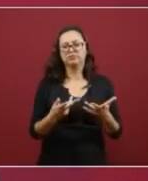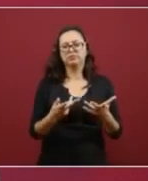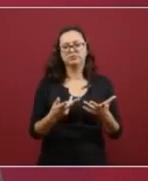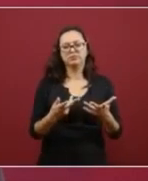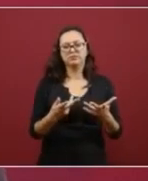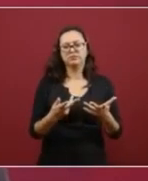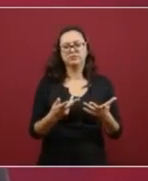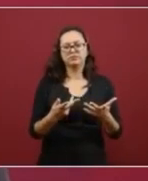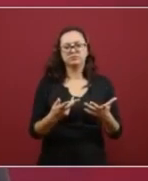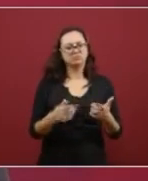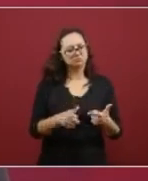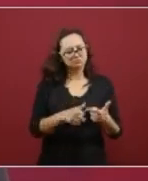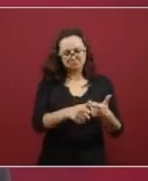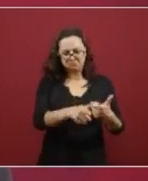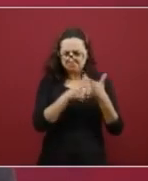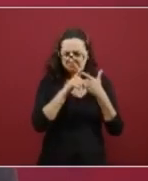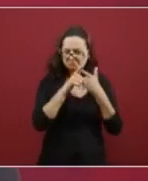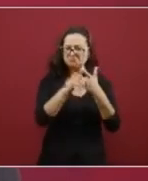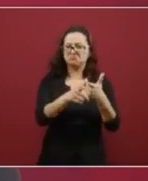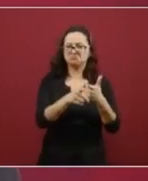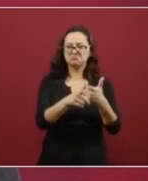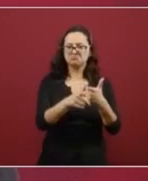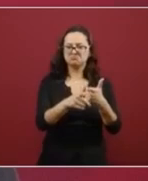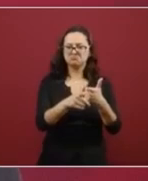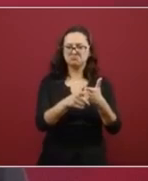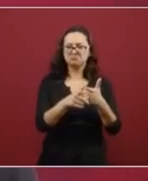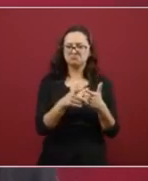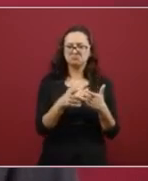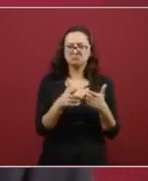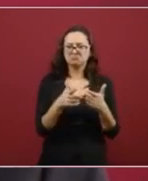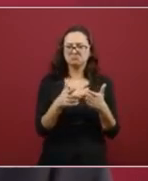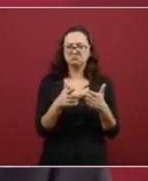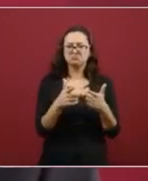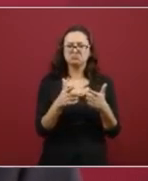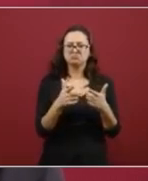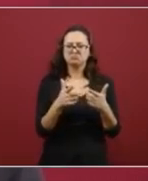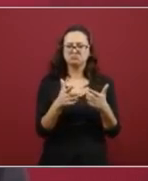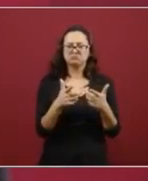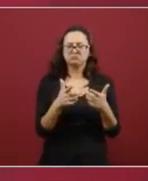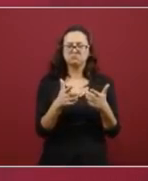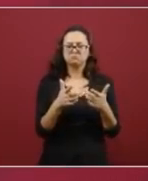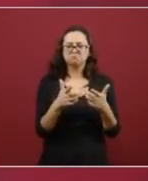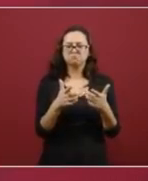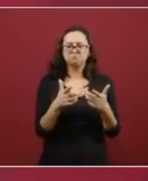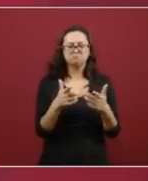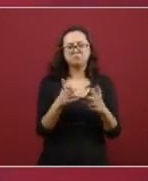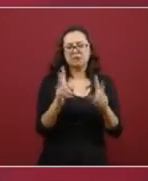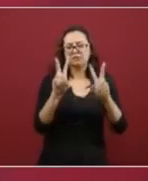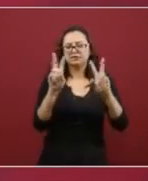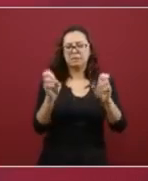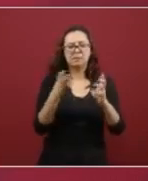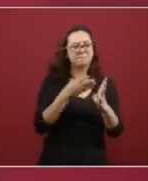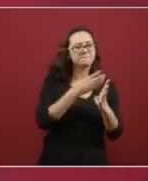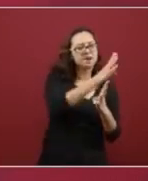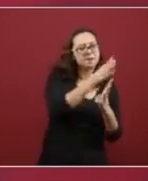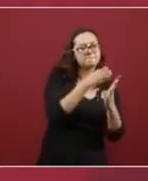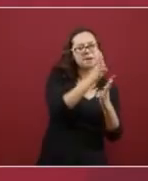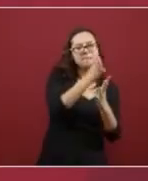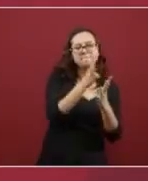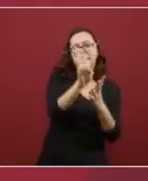que se mantienen con distintas orientaciones.